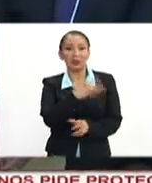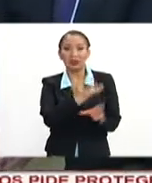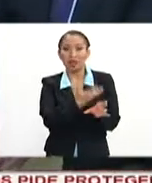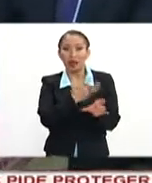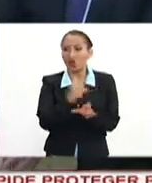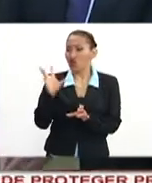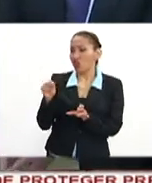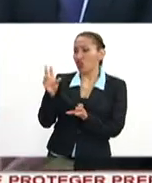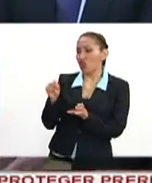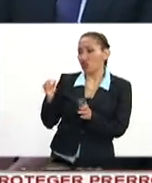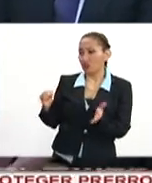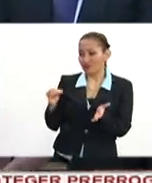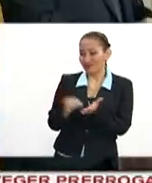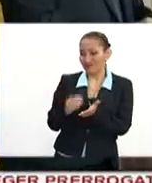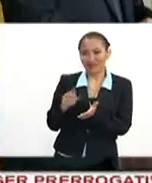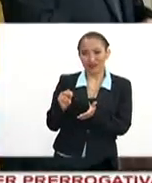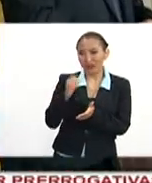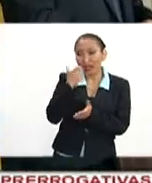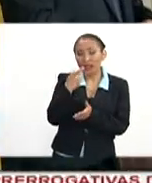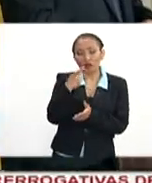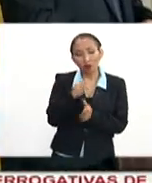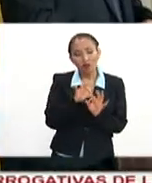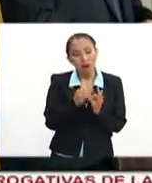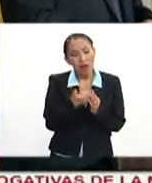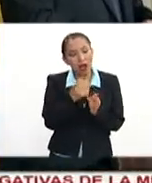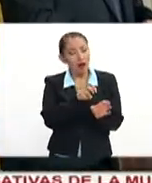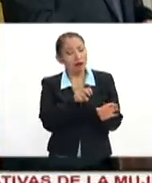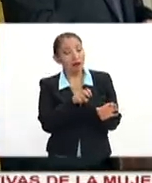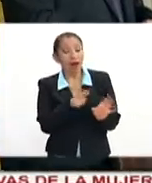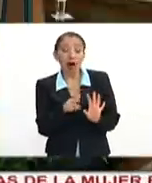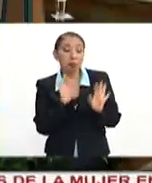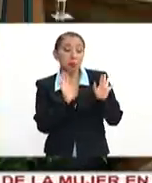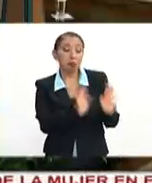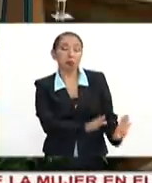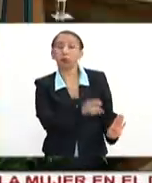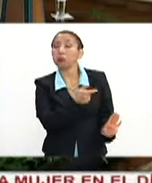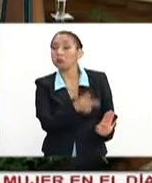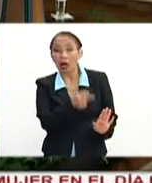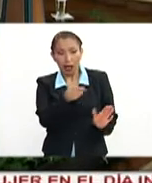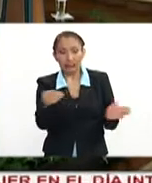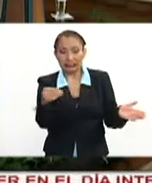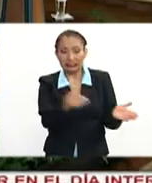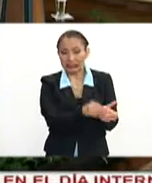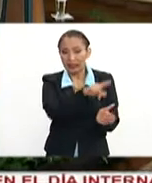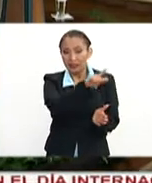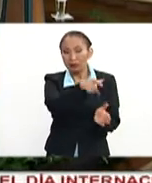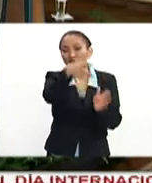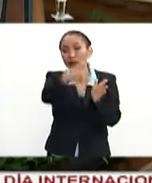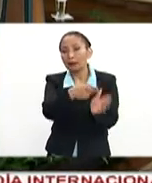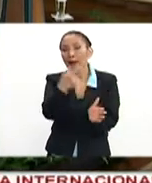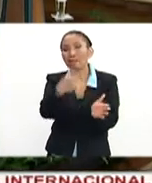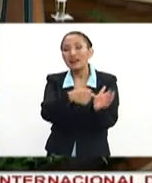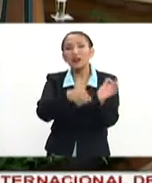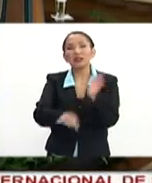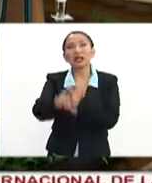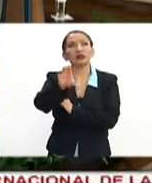Unidos no quería incluirlo. Su estrategia le funcionó, el mecanismo se estableció y después se retomó en el año